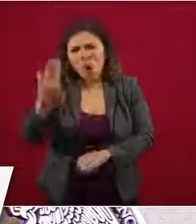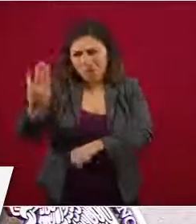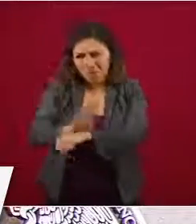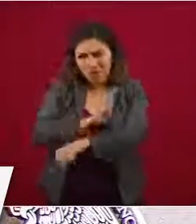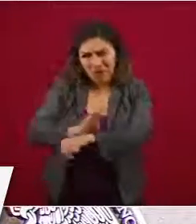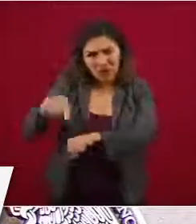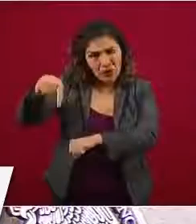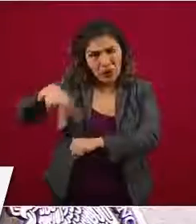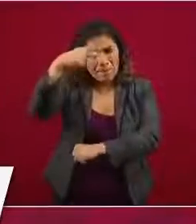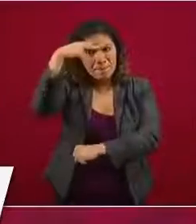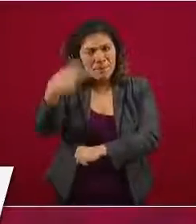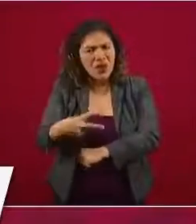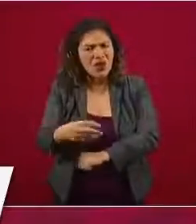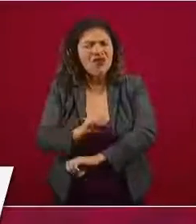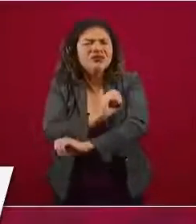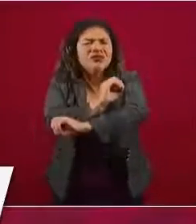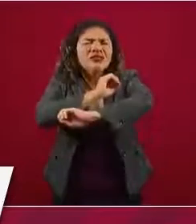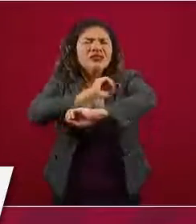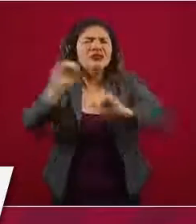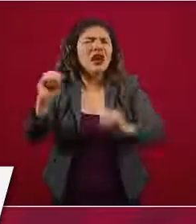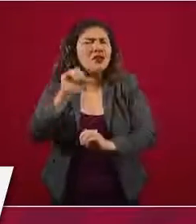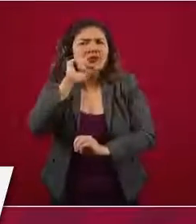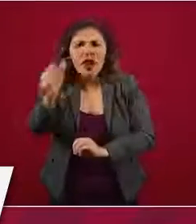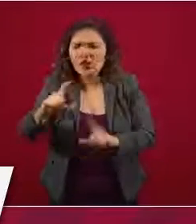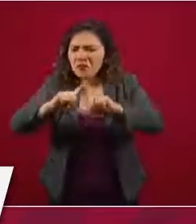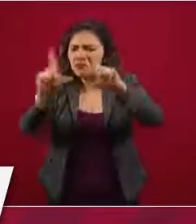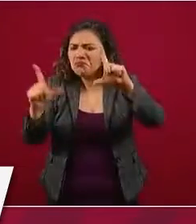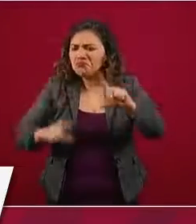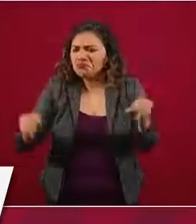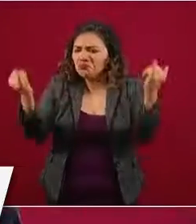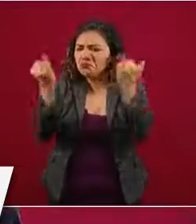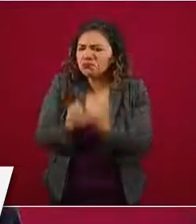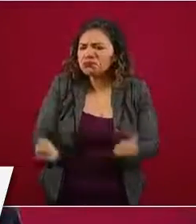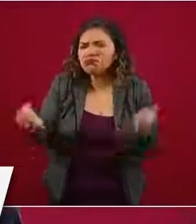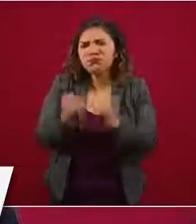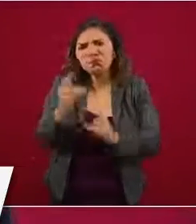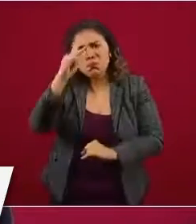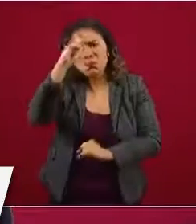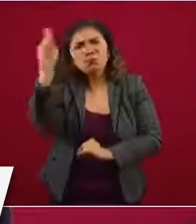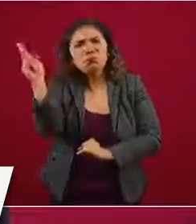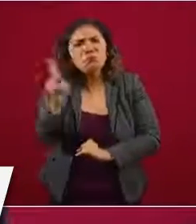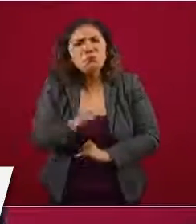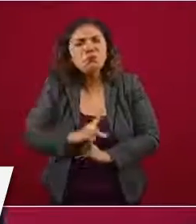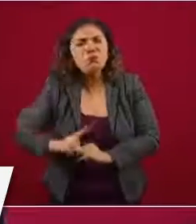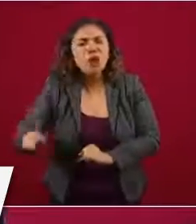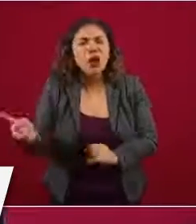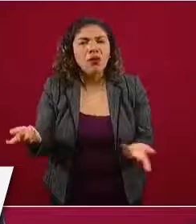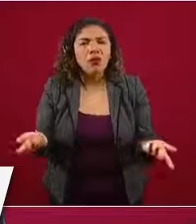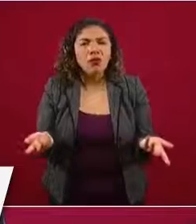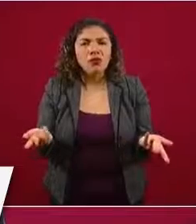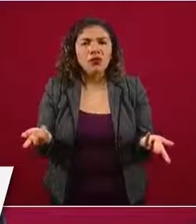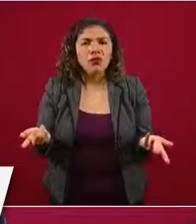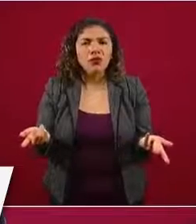en nada al país, al contrario,